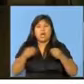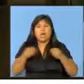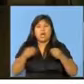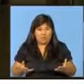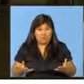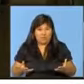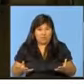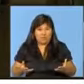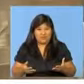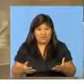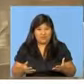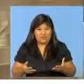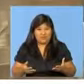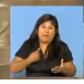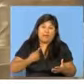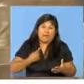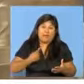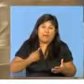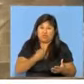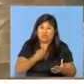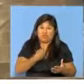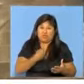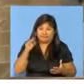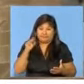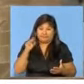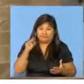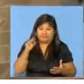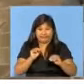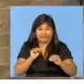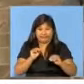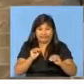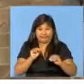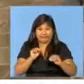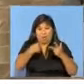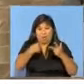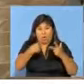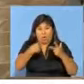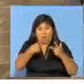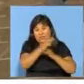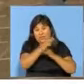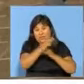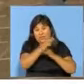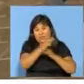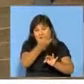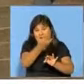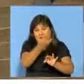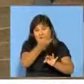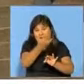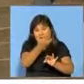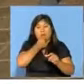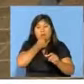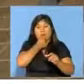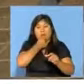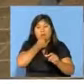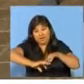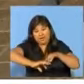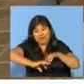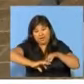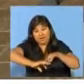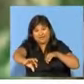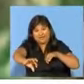todos los materiales prácticamente el reciclado de la escuela lo utilizamos el eje el eje trasero y delantero